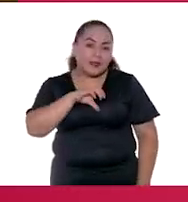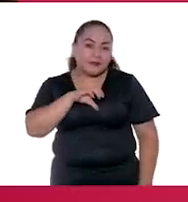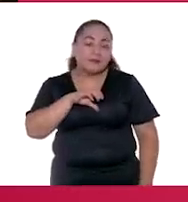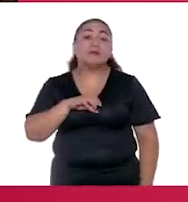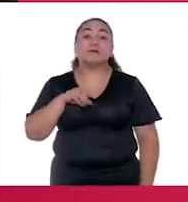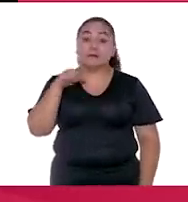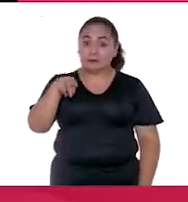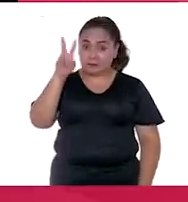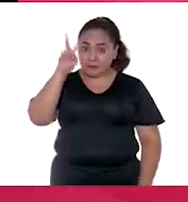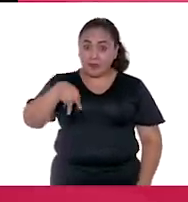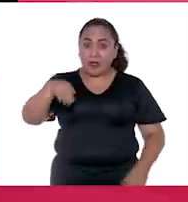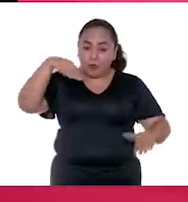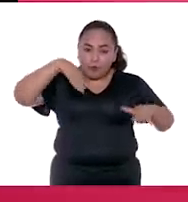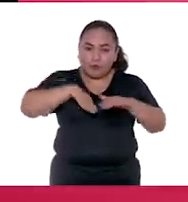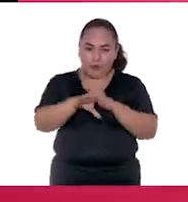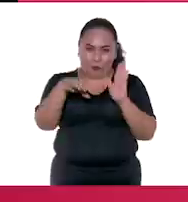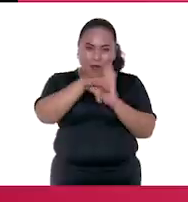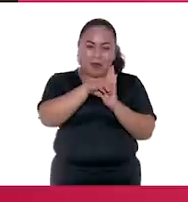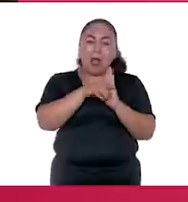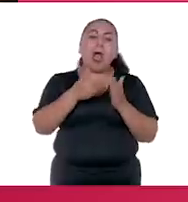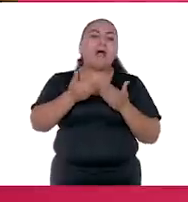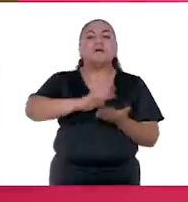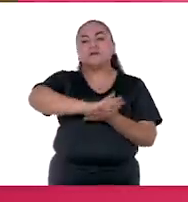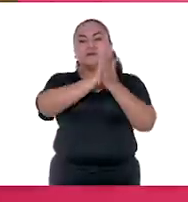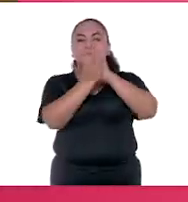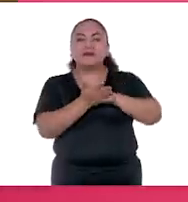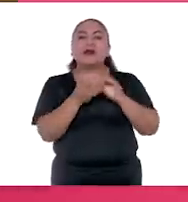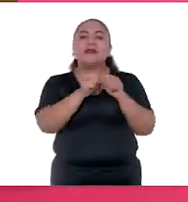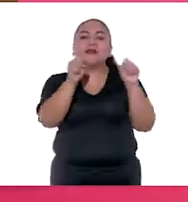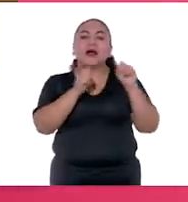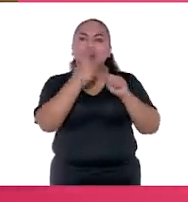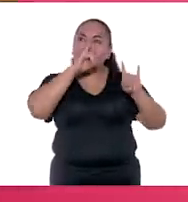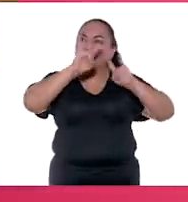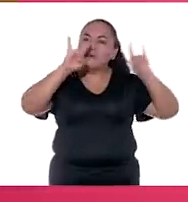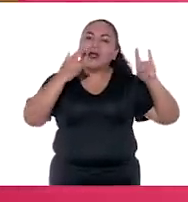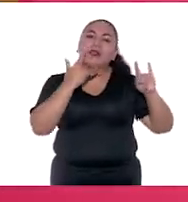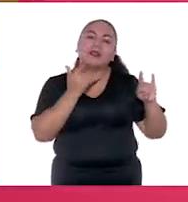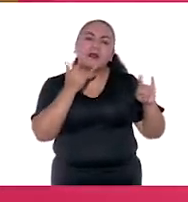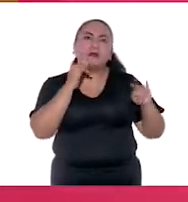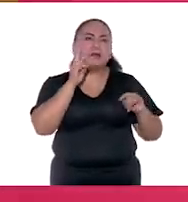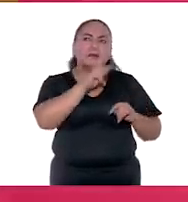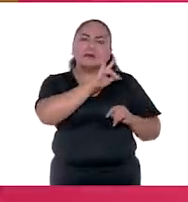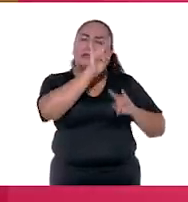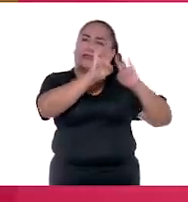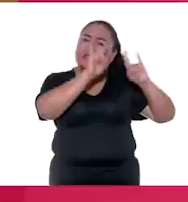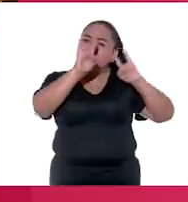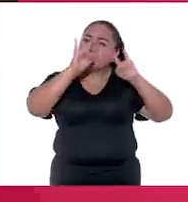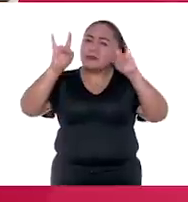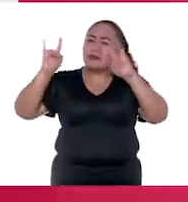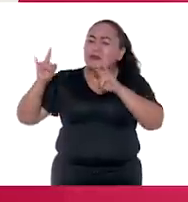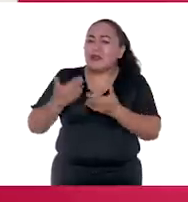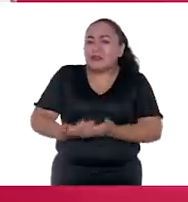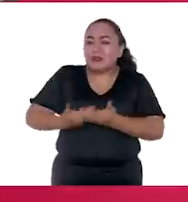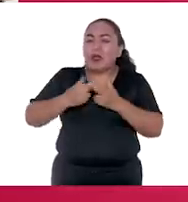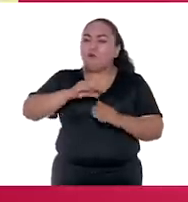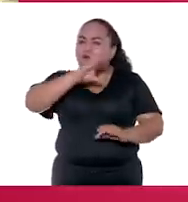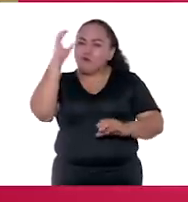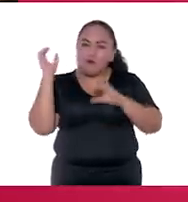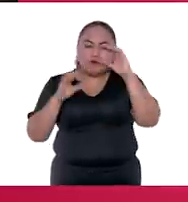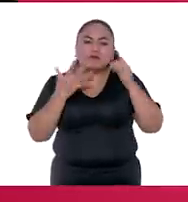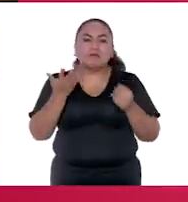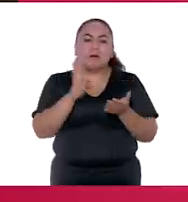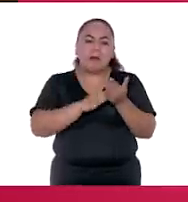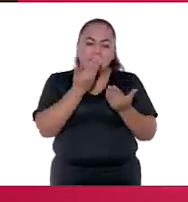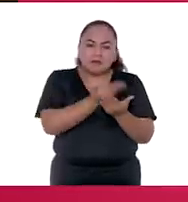En las habitaciones, ahora convertidas en salas de exhibición, se puede ver una buena colección de fotografías, de documentos,